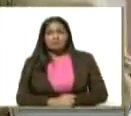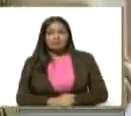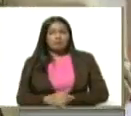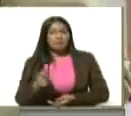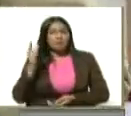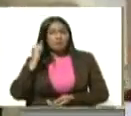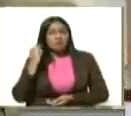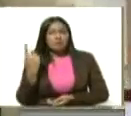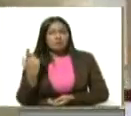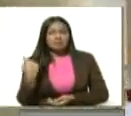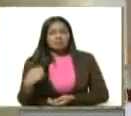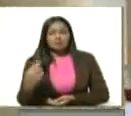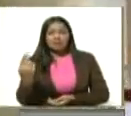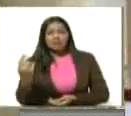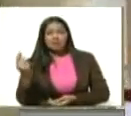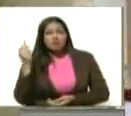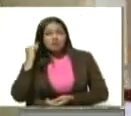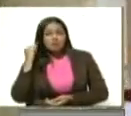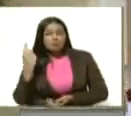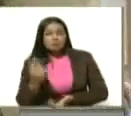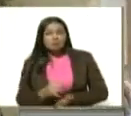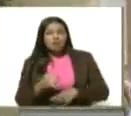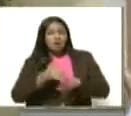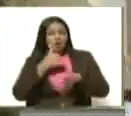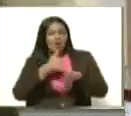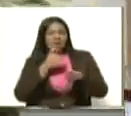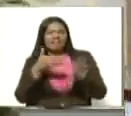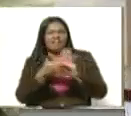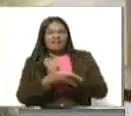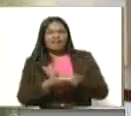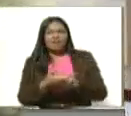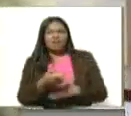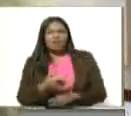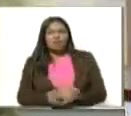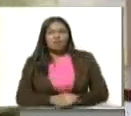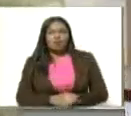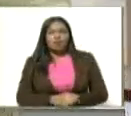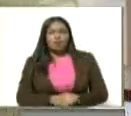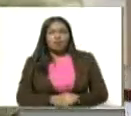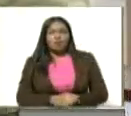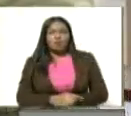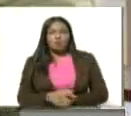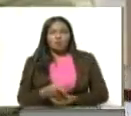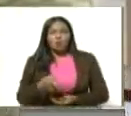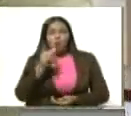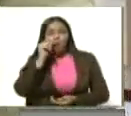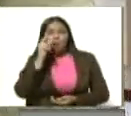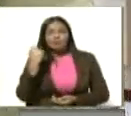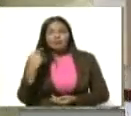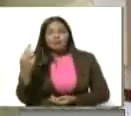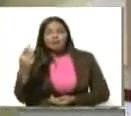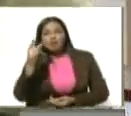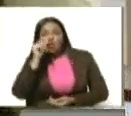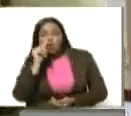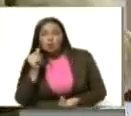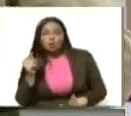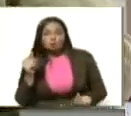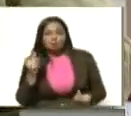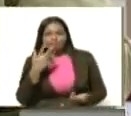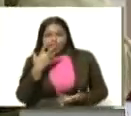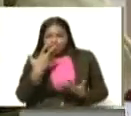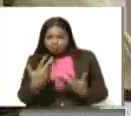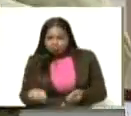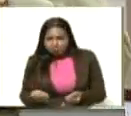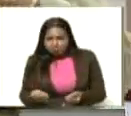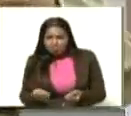que tiene novia. ¿Qué es un gay? Es un hombre que tiene novio. Una respuesta natural, hasta bonita. Entonces, lo que hay